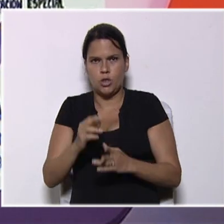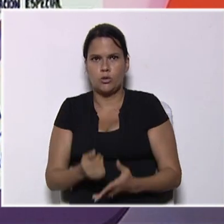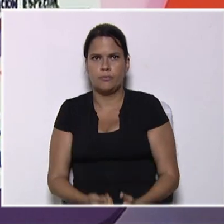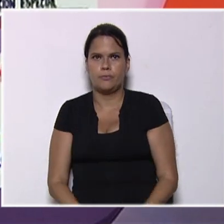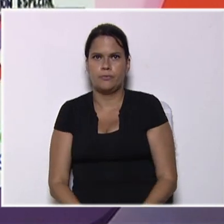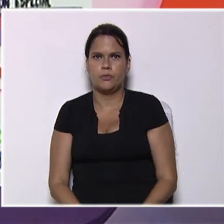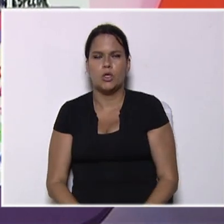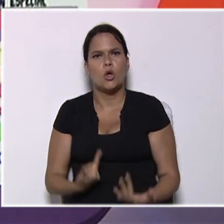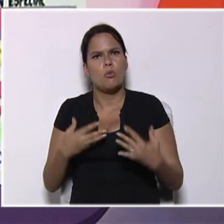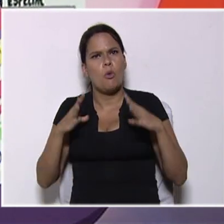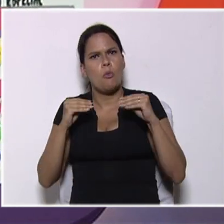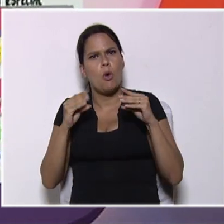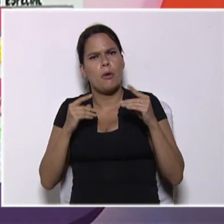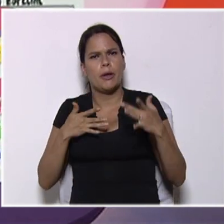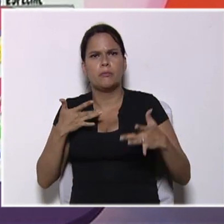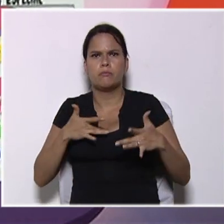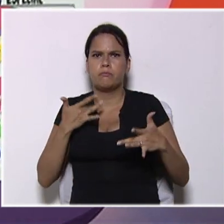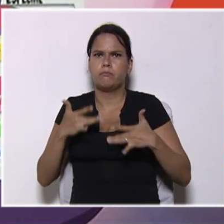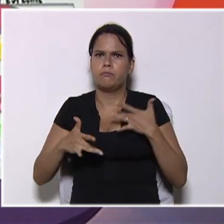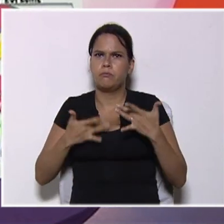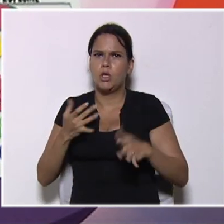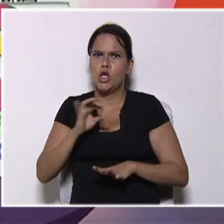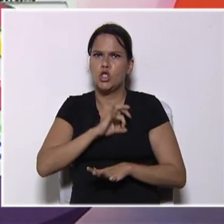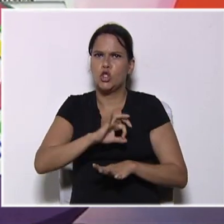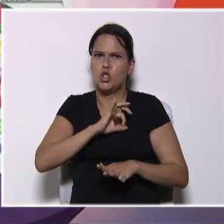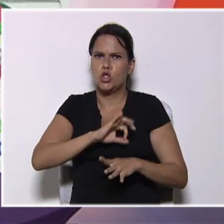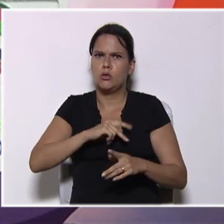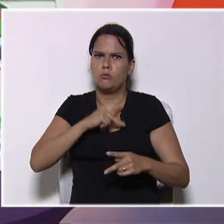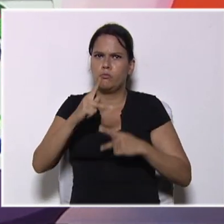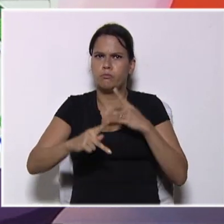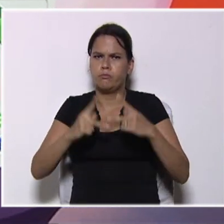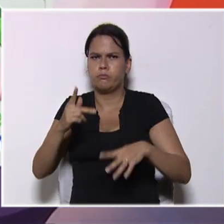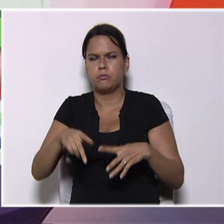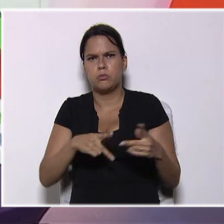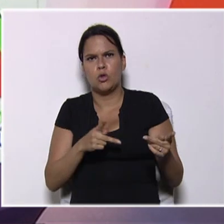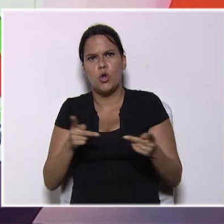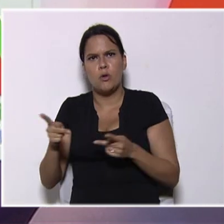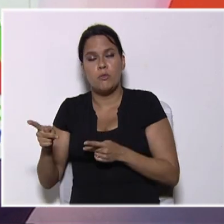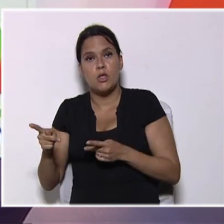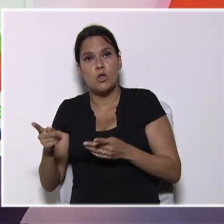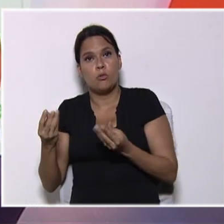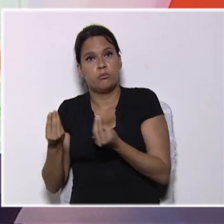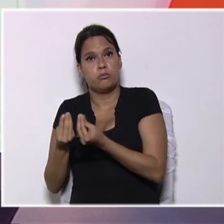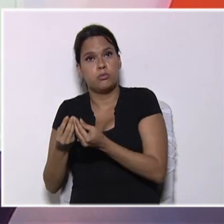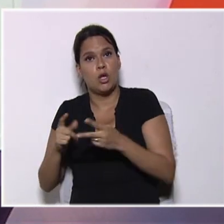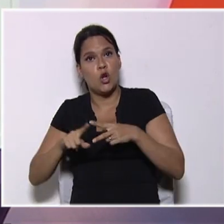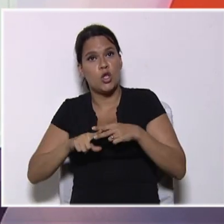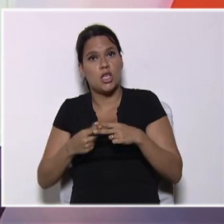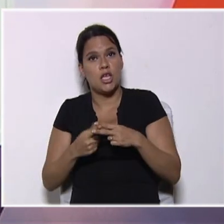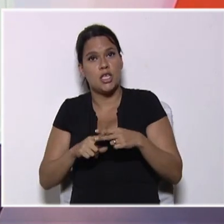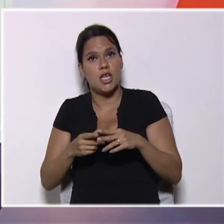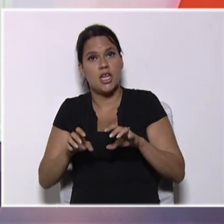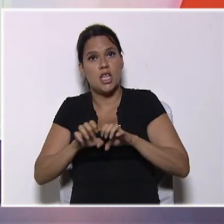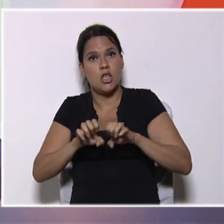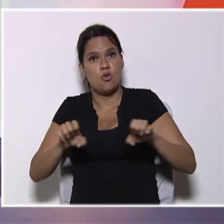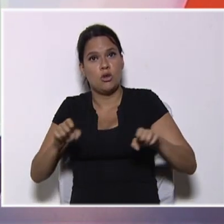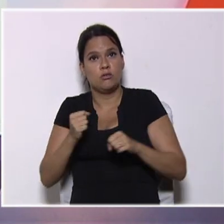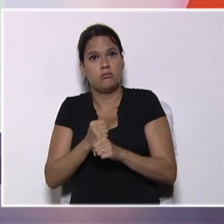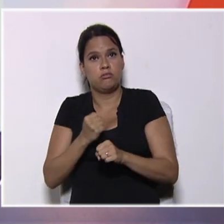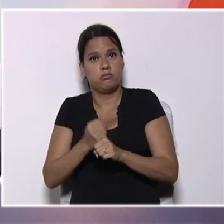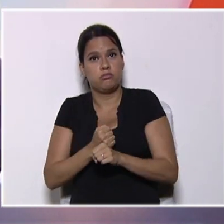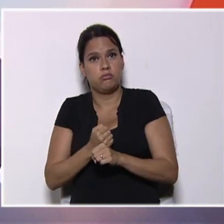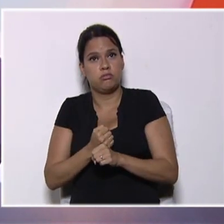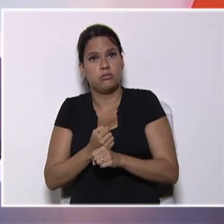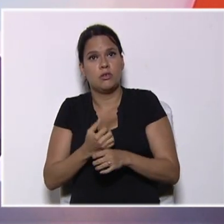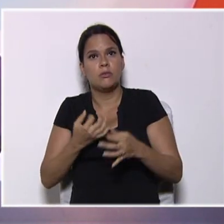como vamos a hablar de actividades socioproductivas, los invito a acompañarme a los talleres de educación laboral, específicamente en la